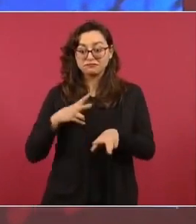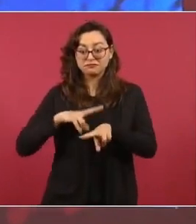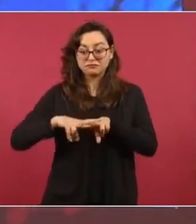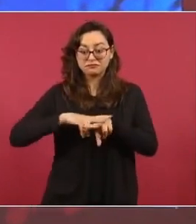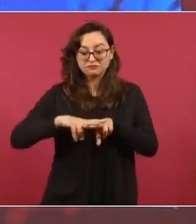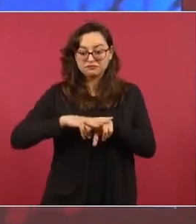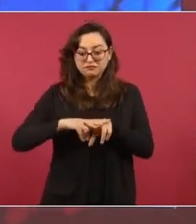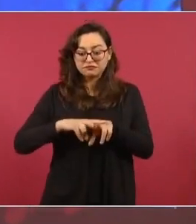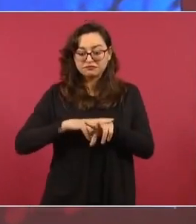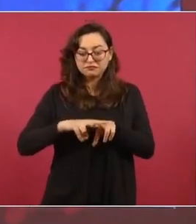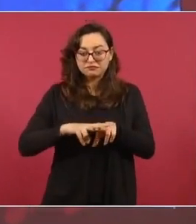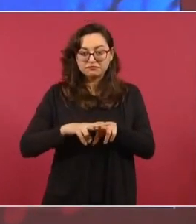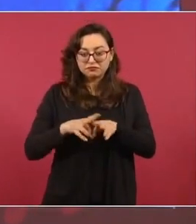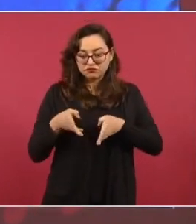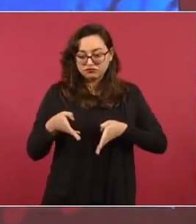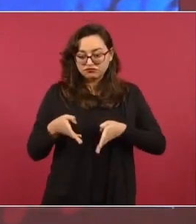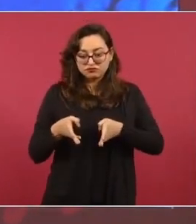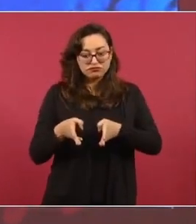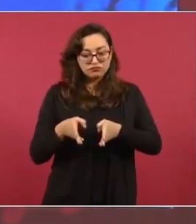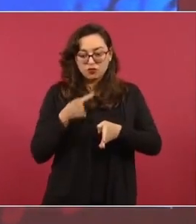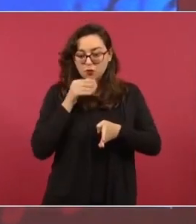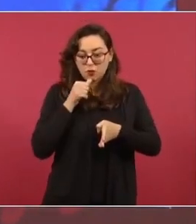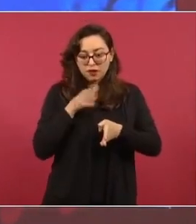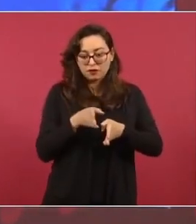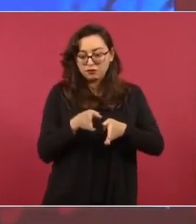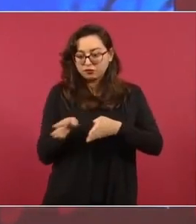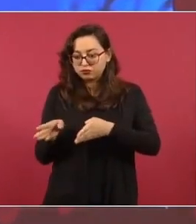de trazo.